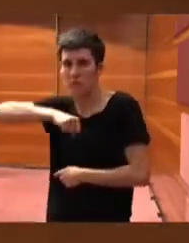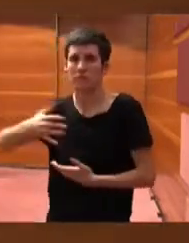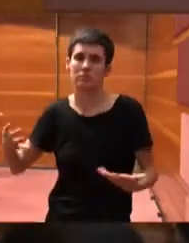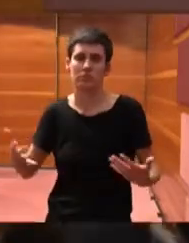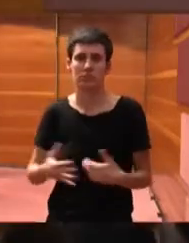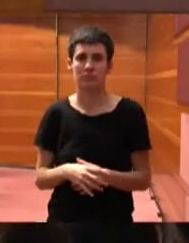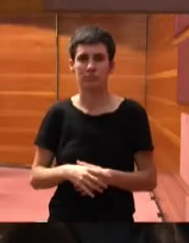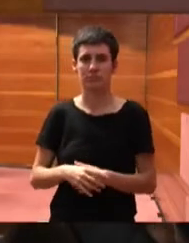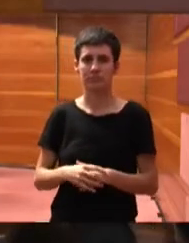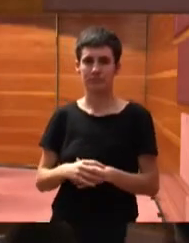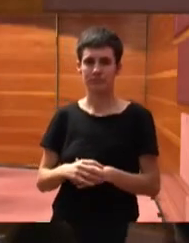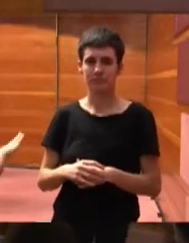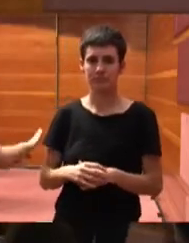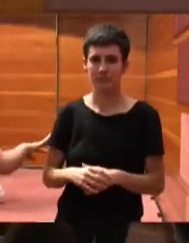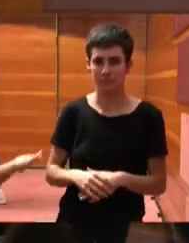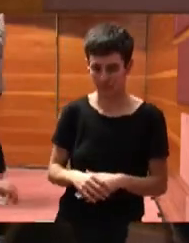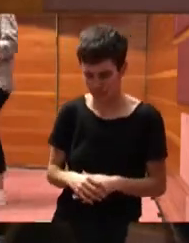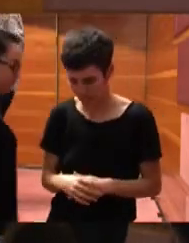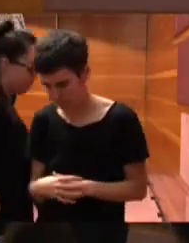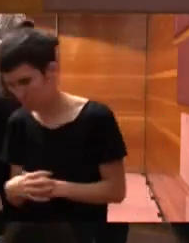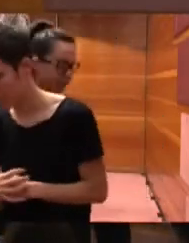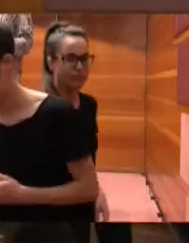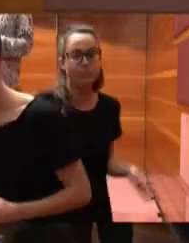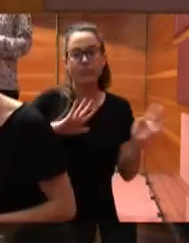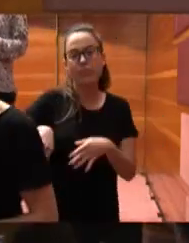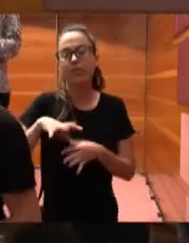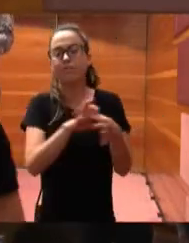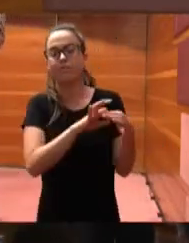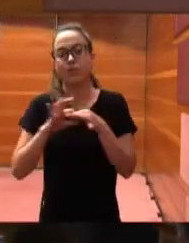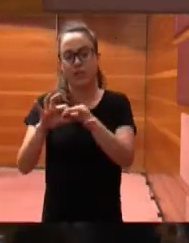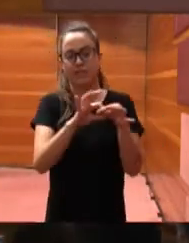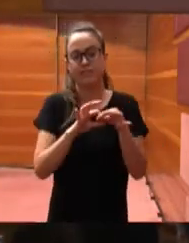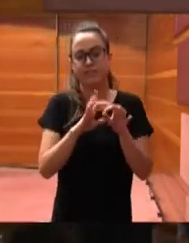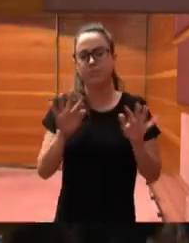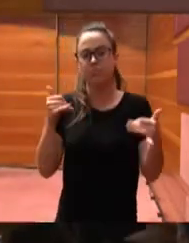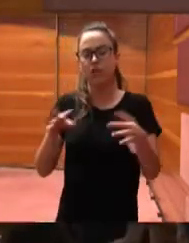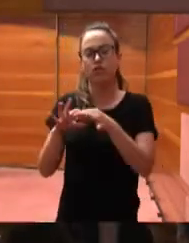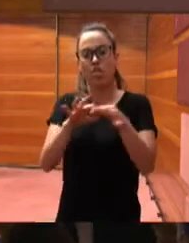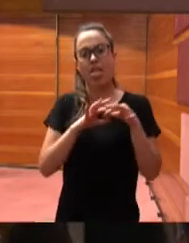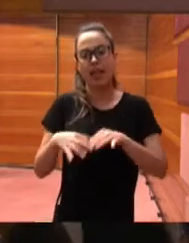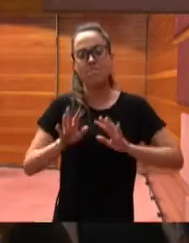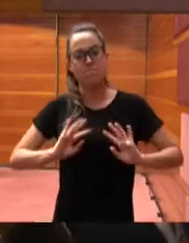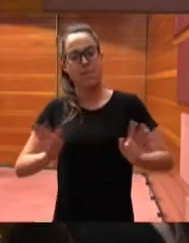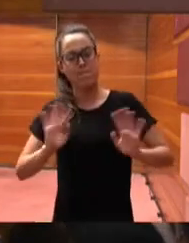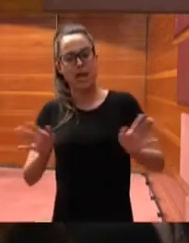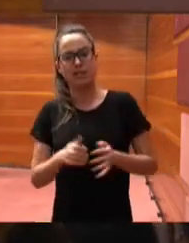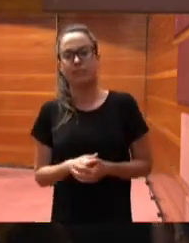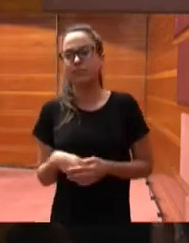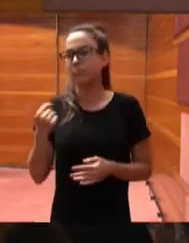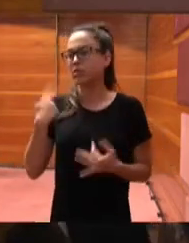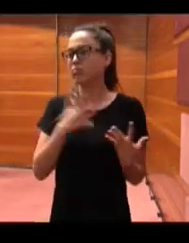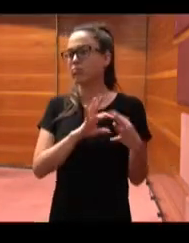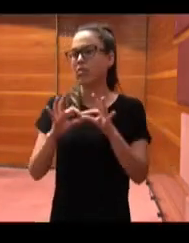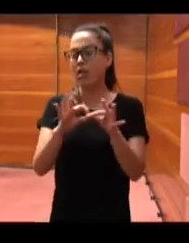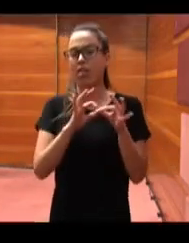¿vale? Y lo último, por solidaridad. Pero no por solidaridad así, sin más. Me voy a solidarizar